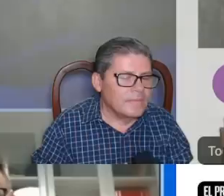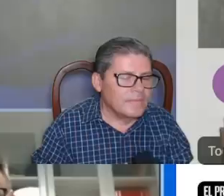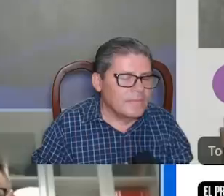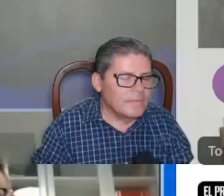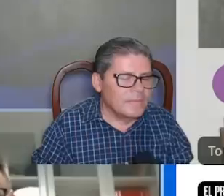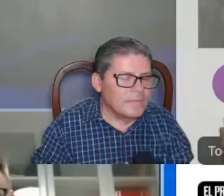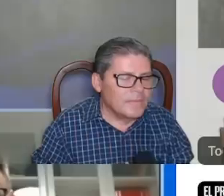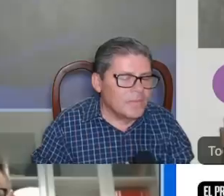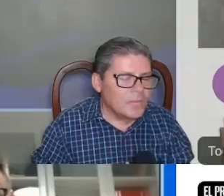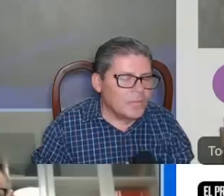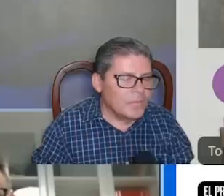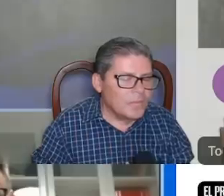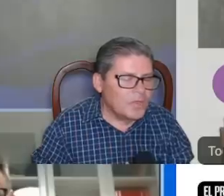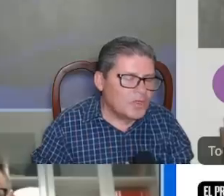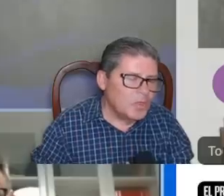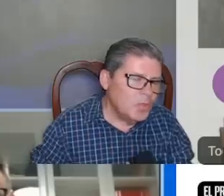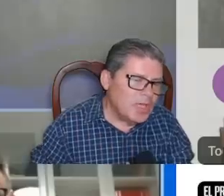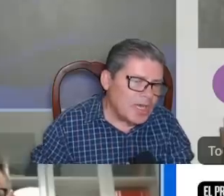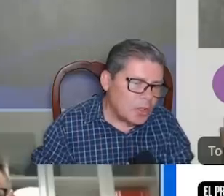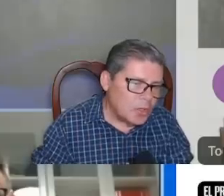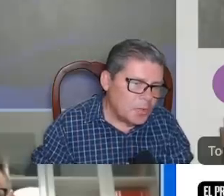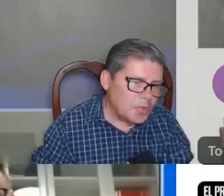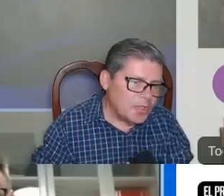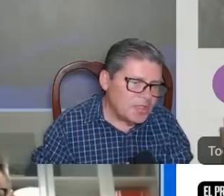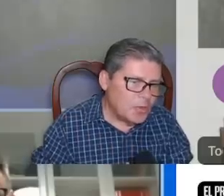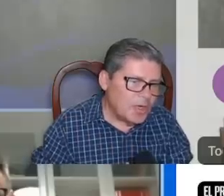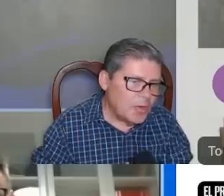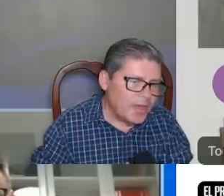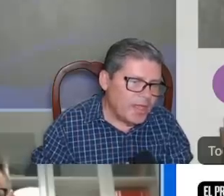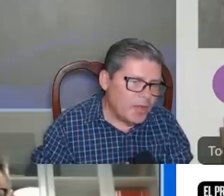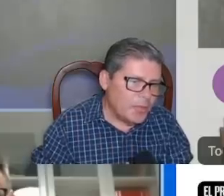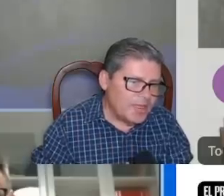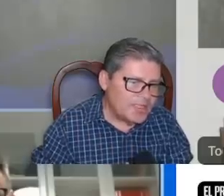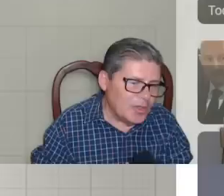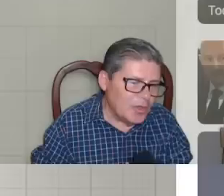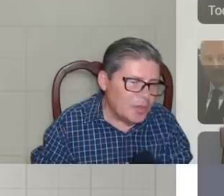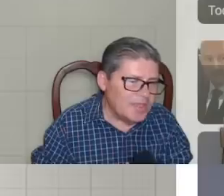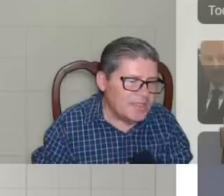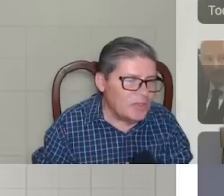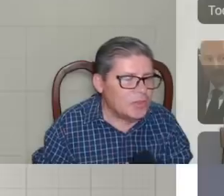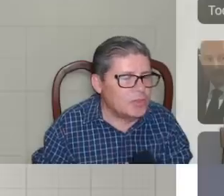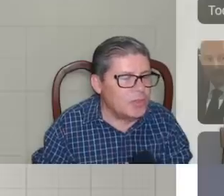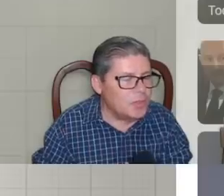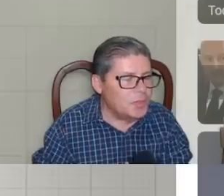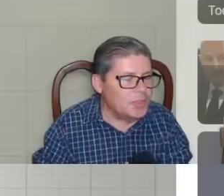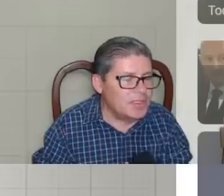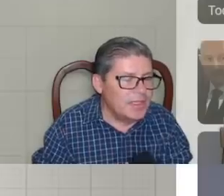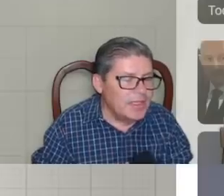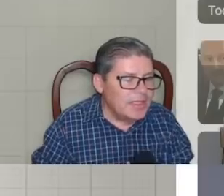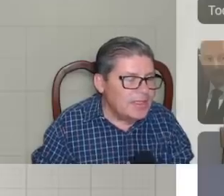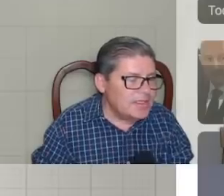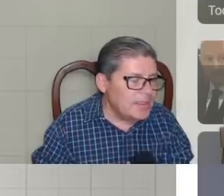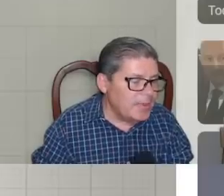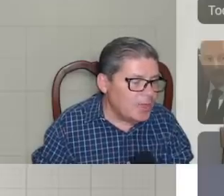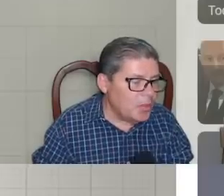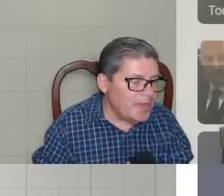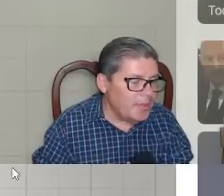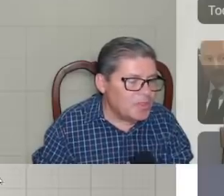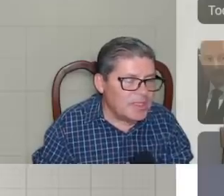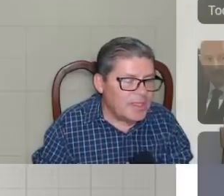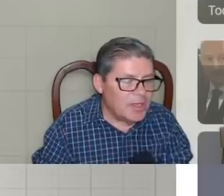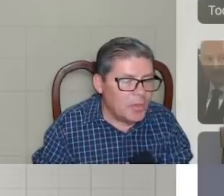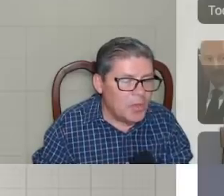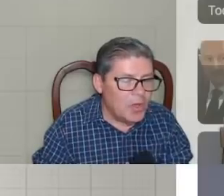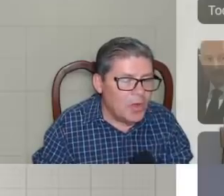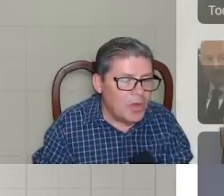poder. Joaquín, pues un vulgar corrupto, este Juan Collado, prestanombres de otros corruptos. Y sin embargo,